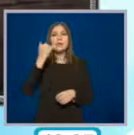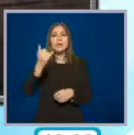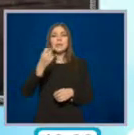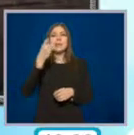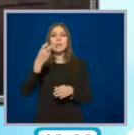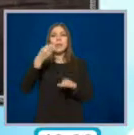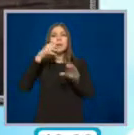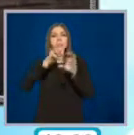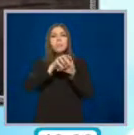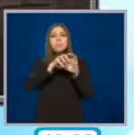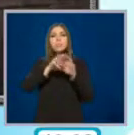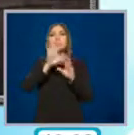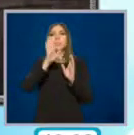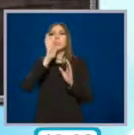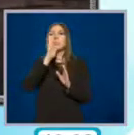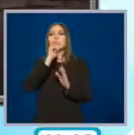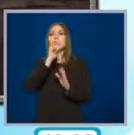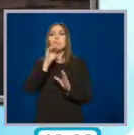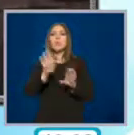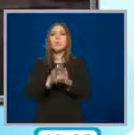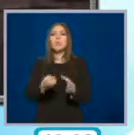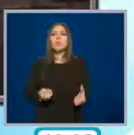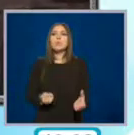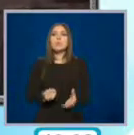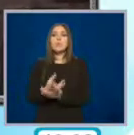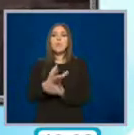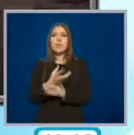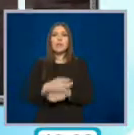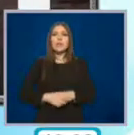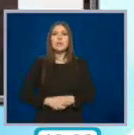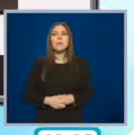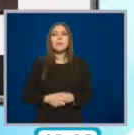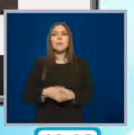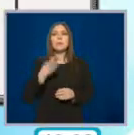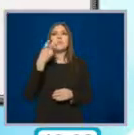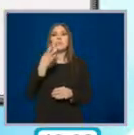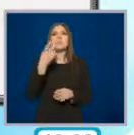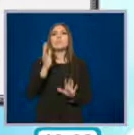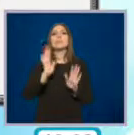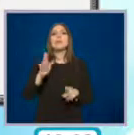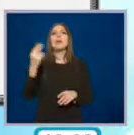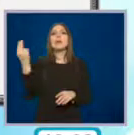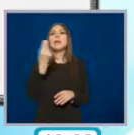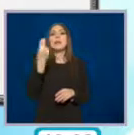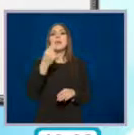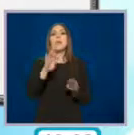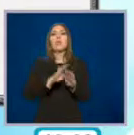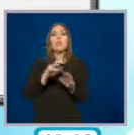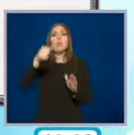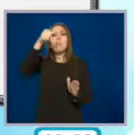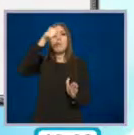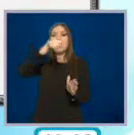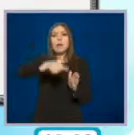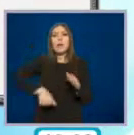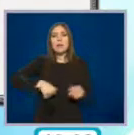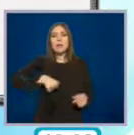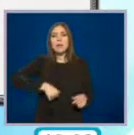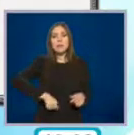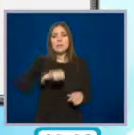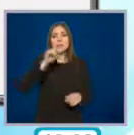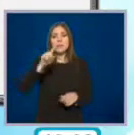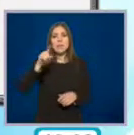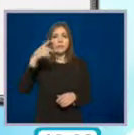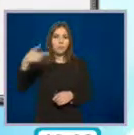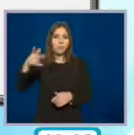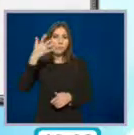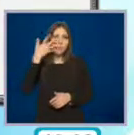se quedan en el intestino, no hay forma en la que puedan salir, y pues eso ya requiere de una cirugía. Claro. ¿No? También, ¿de qué